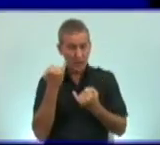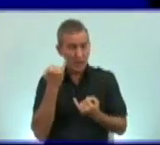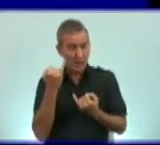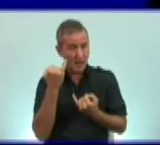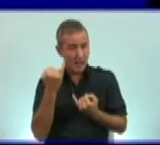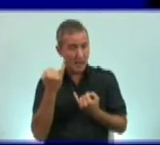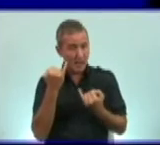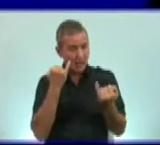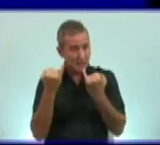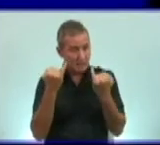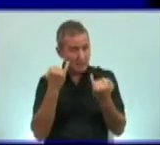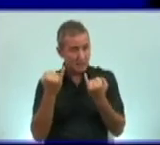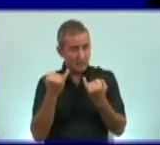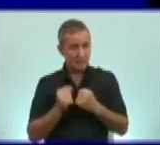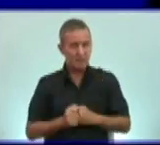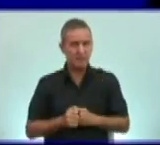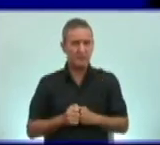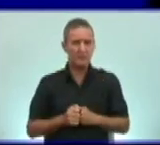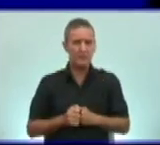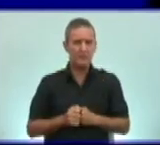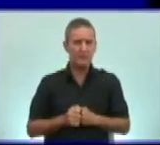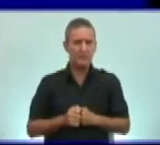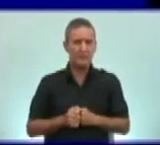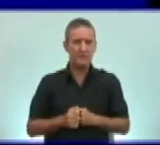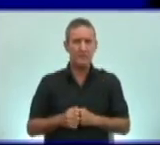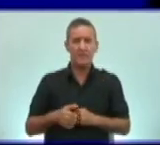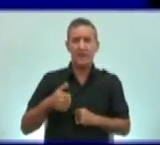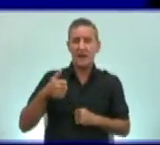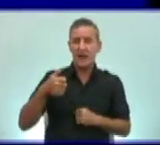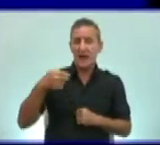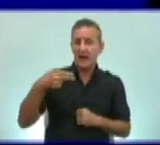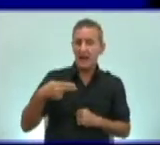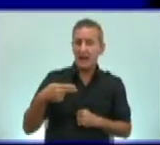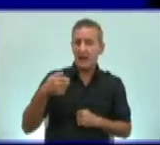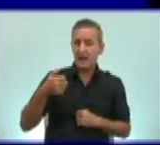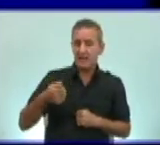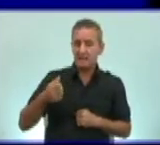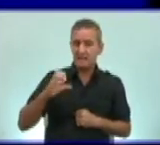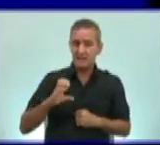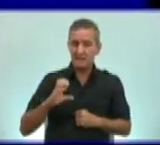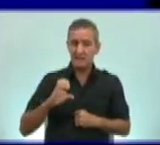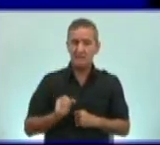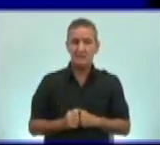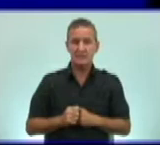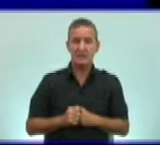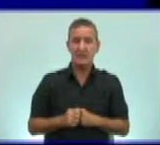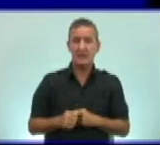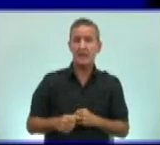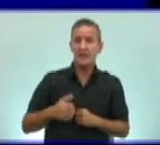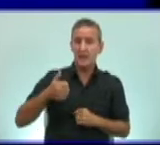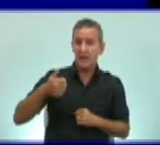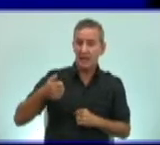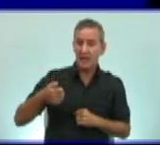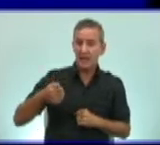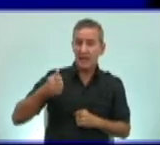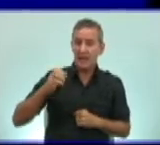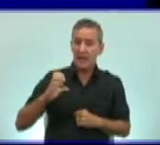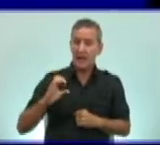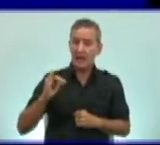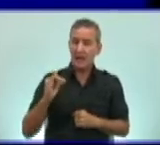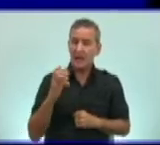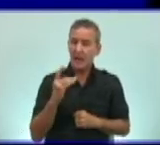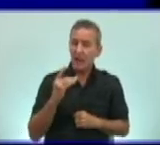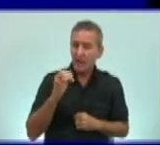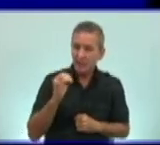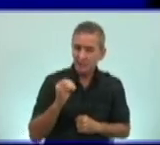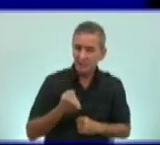como AC y por supuesto HAC sería entonces ácido acético. Por tanto, en la primera columna nosotros podemos ver los porcientos